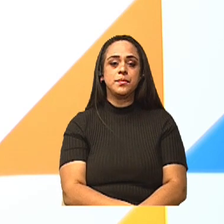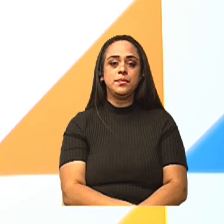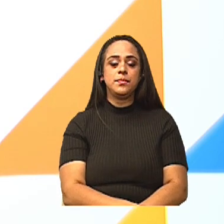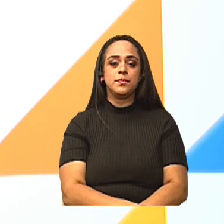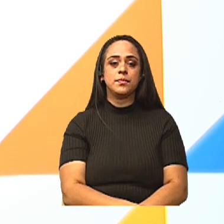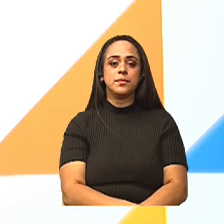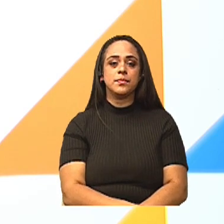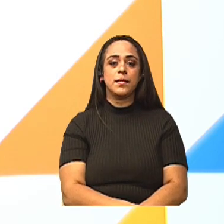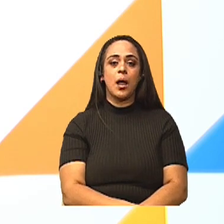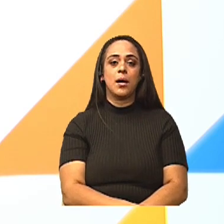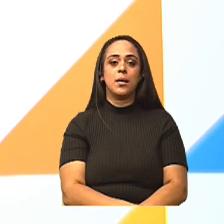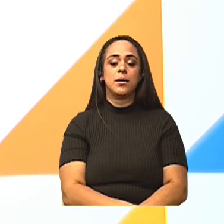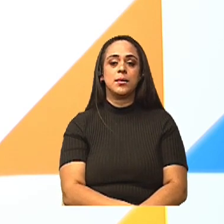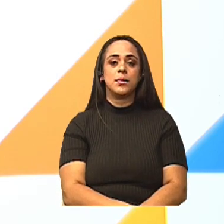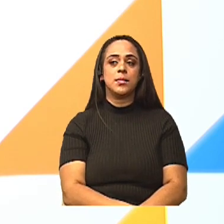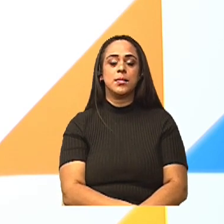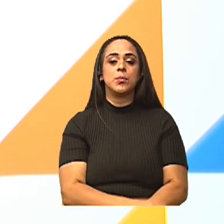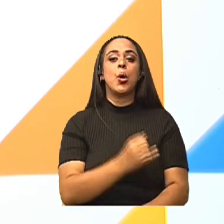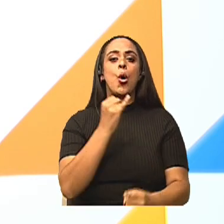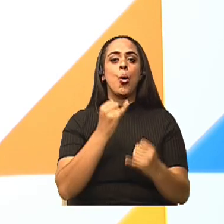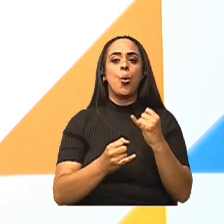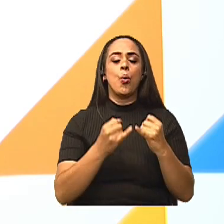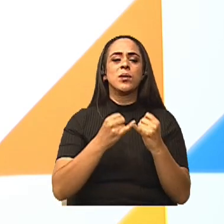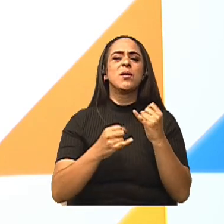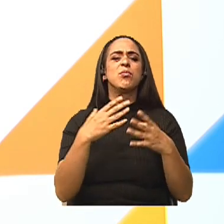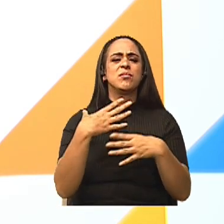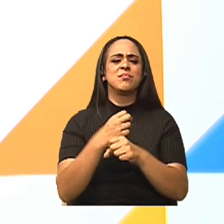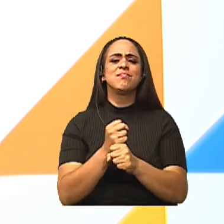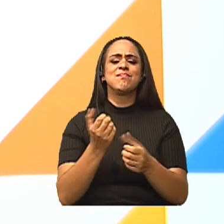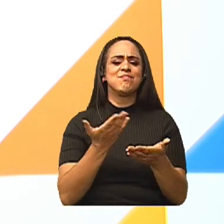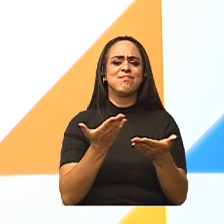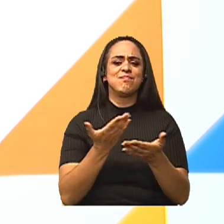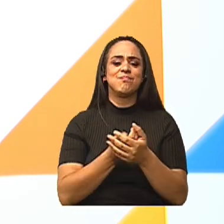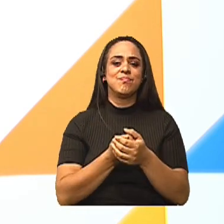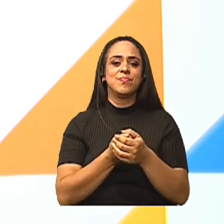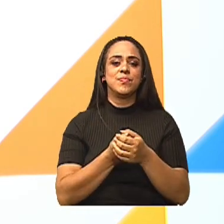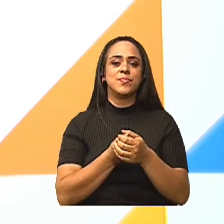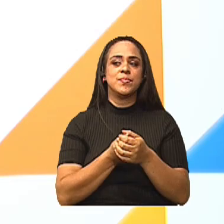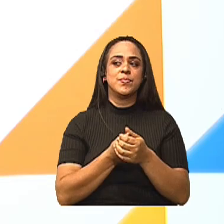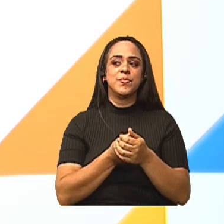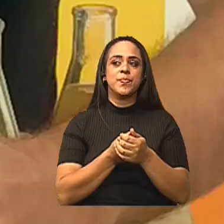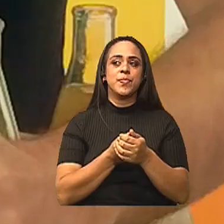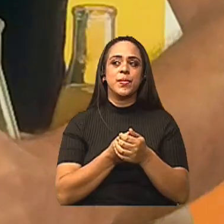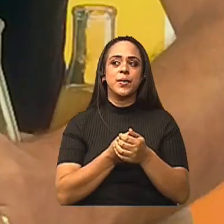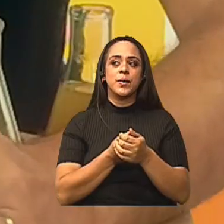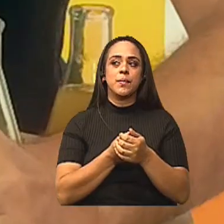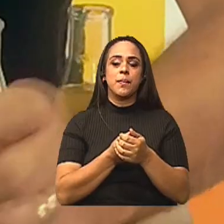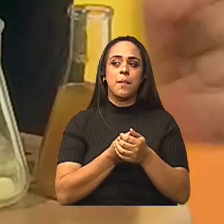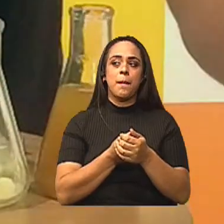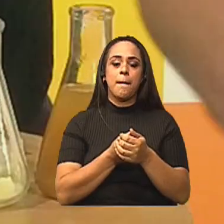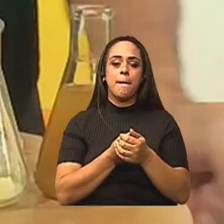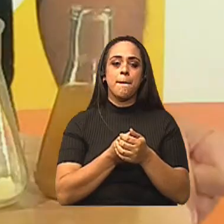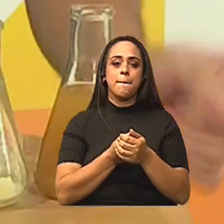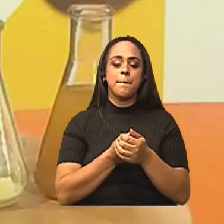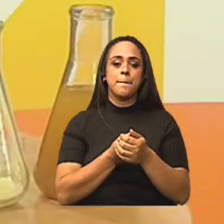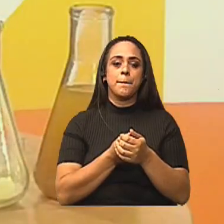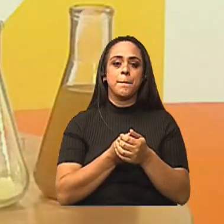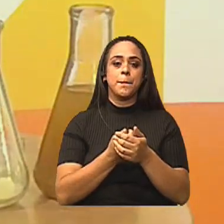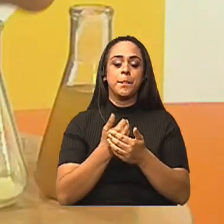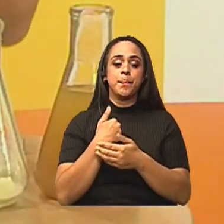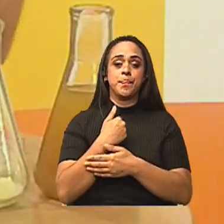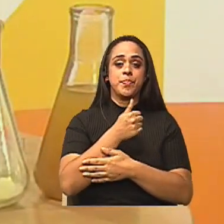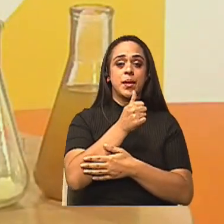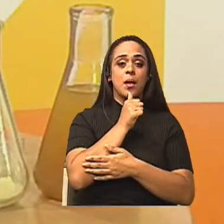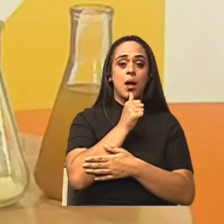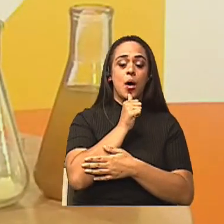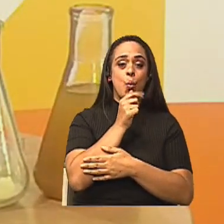Ok, por último, vamos a hacer lo siguiente. Ok, porfa, producción acá. Ok, vamos a ver. Tengo agua